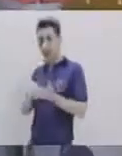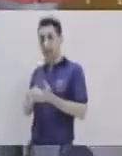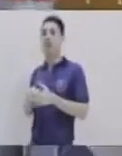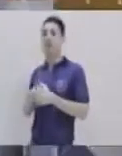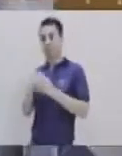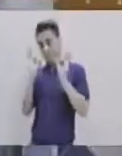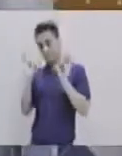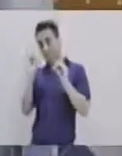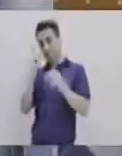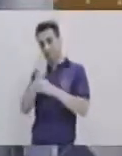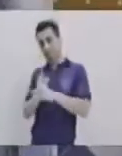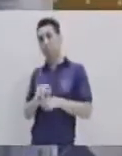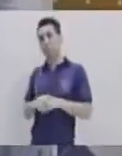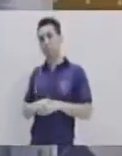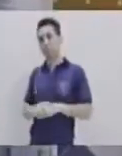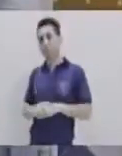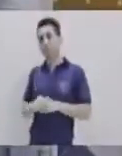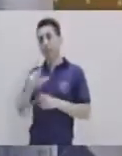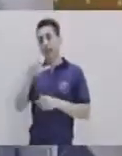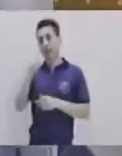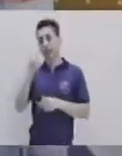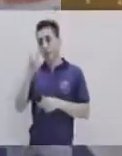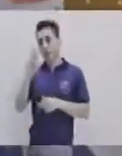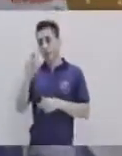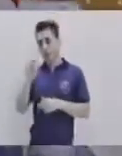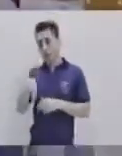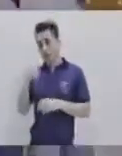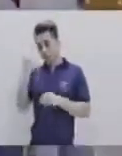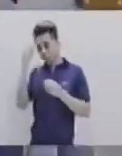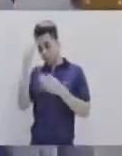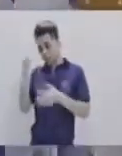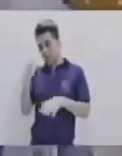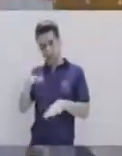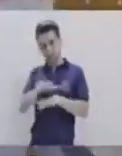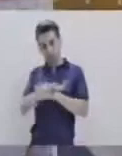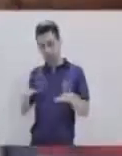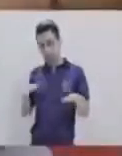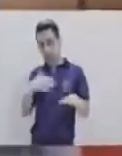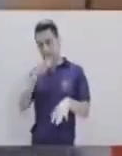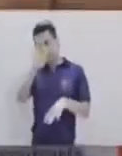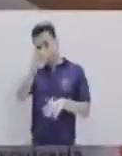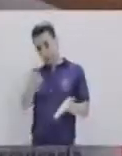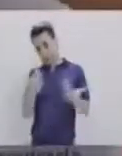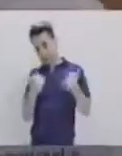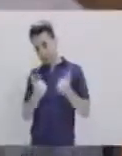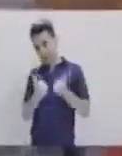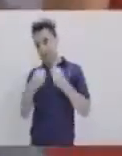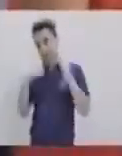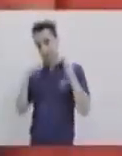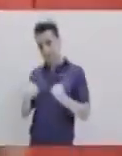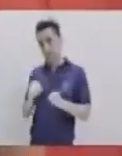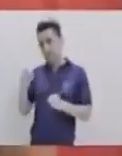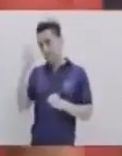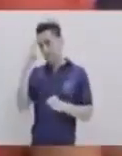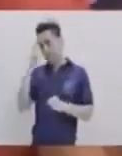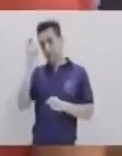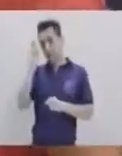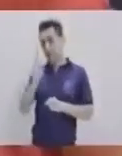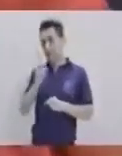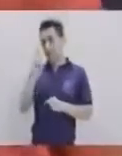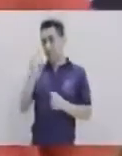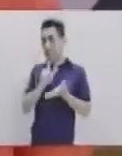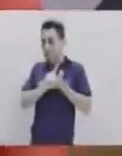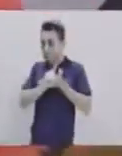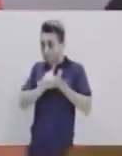texto. Exactamente. Perfecto, Lauren, muchísimas gracias. Ya para finalizar, yo le invito, porque recordemos mantener una